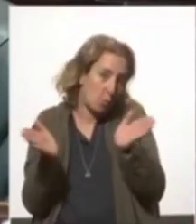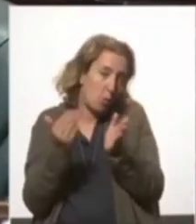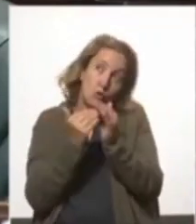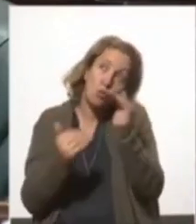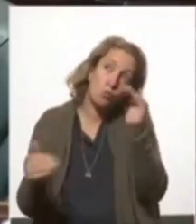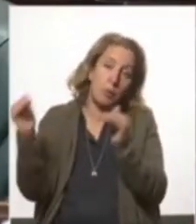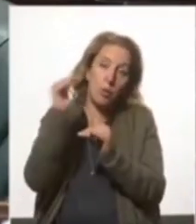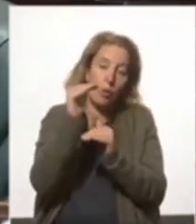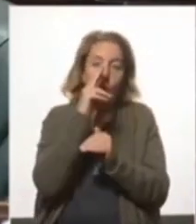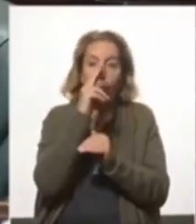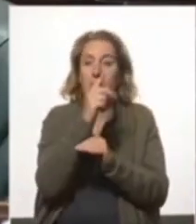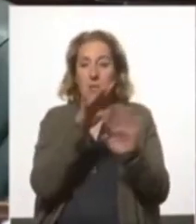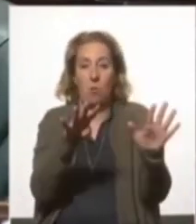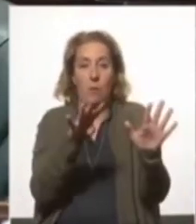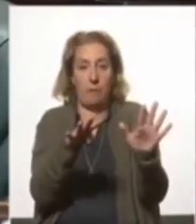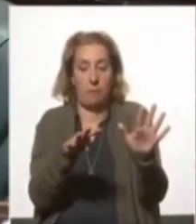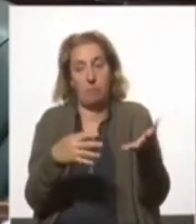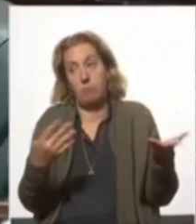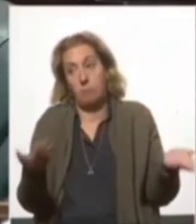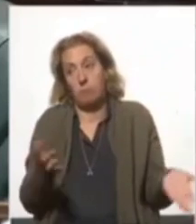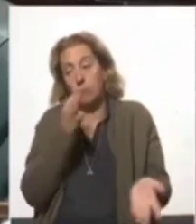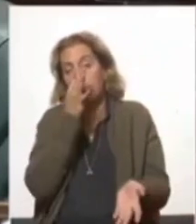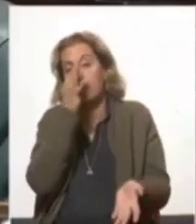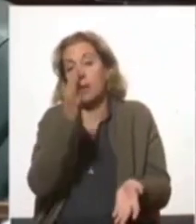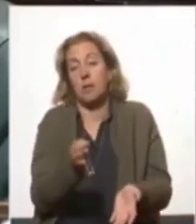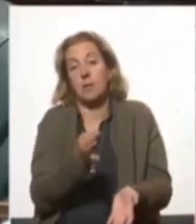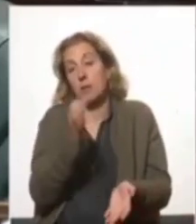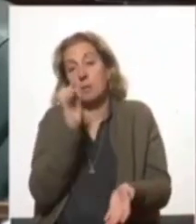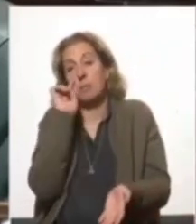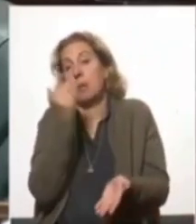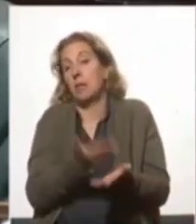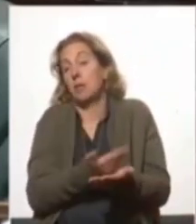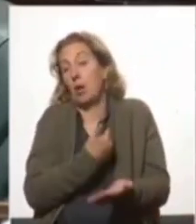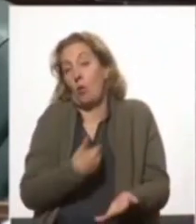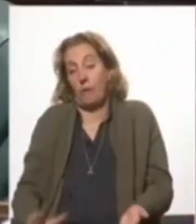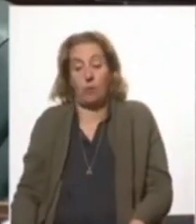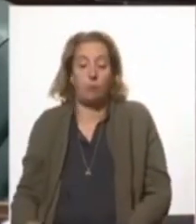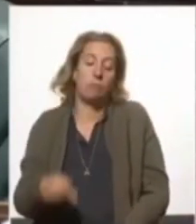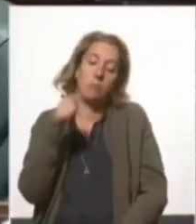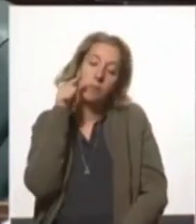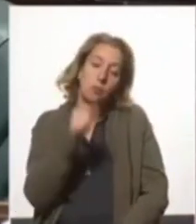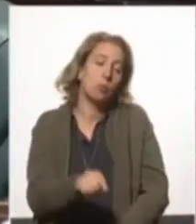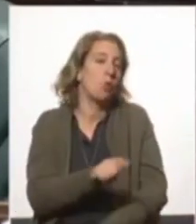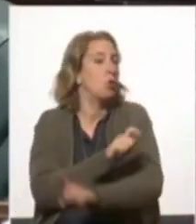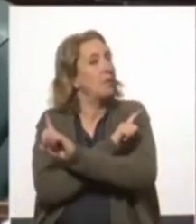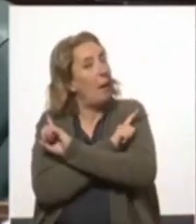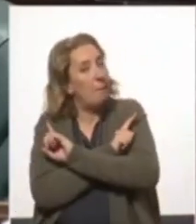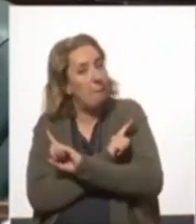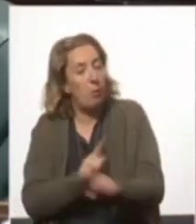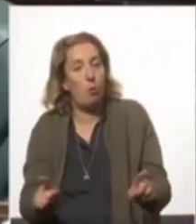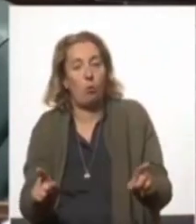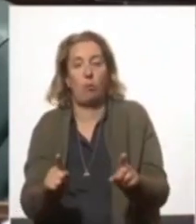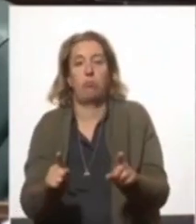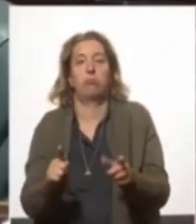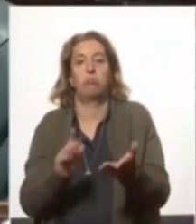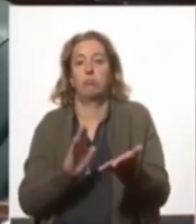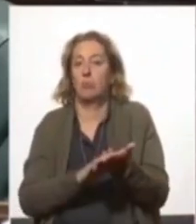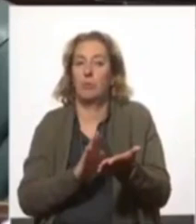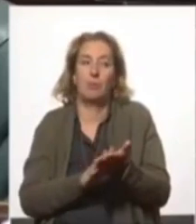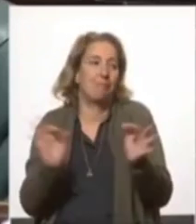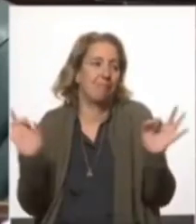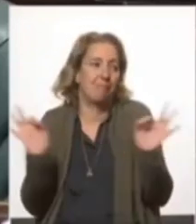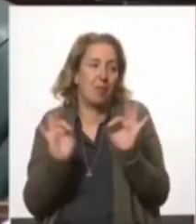a los 2019, según lo planteado por el gobierno. Y eso tampoco es convalidado por ningún